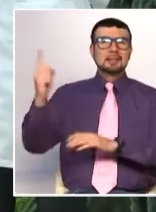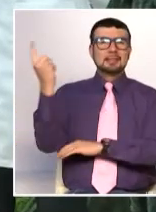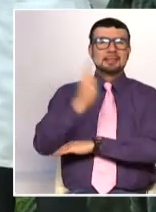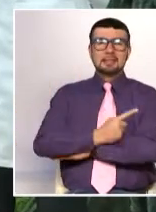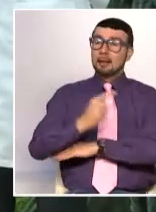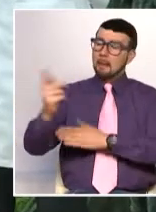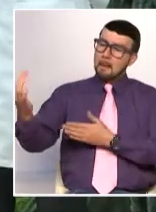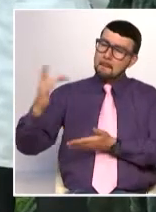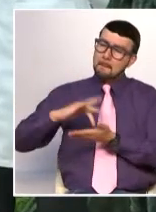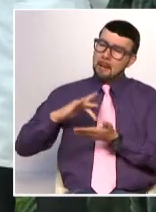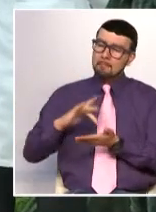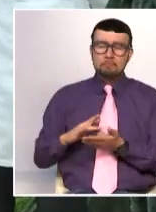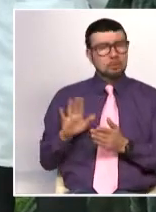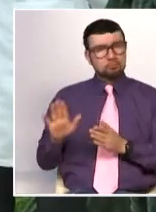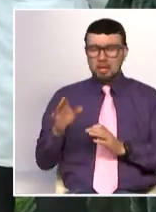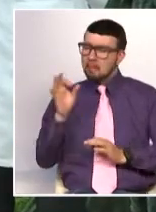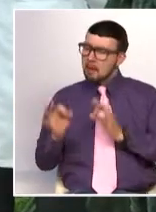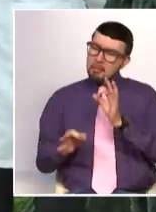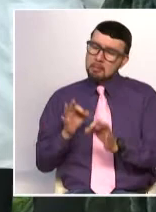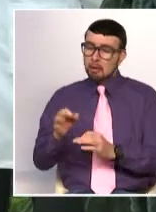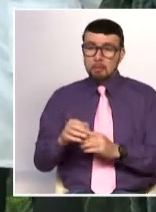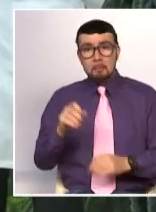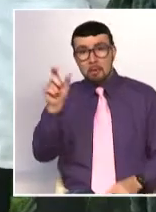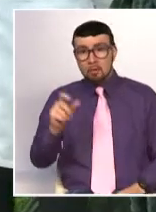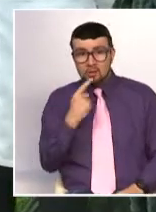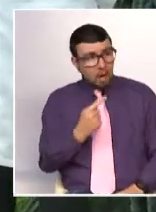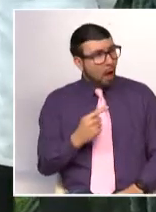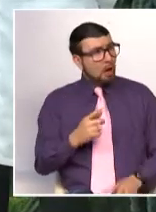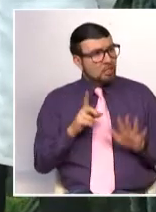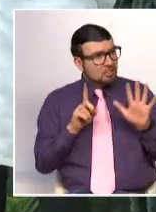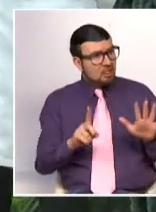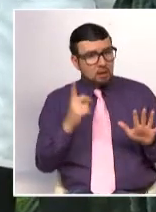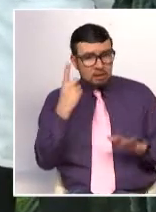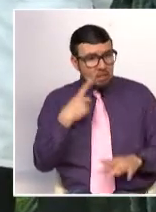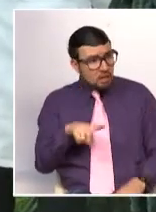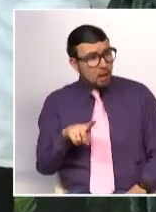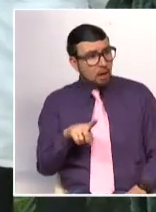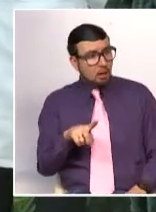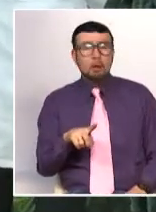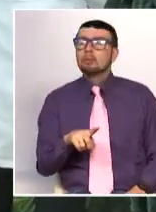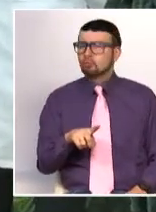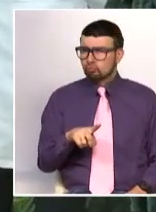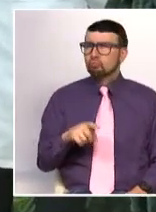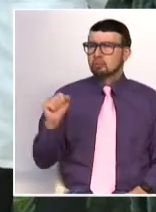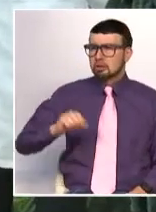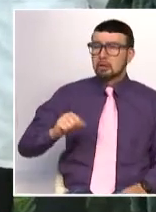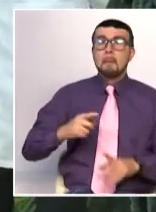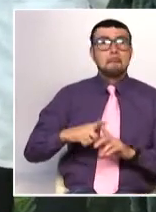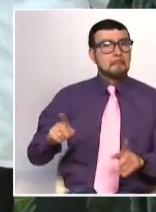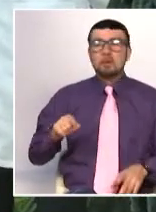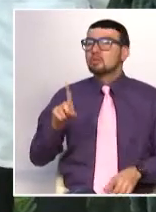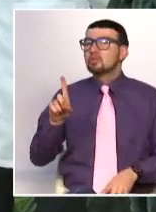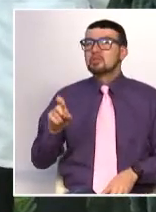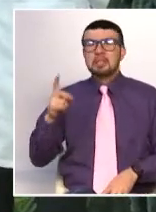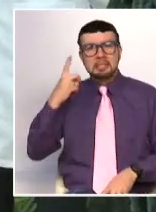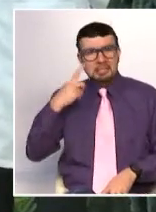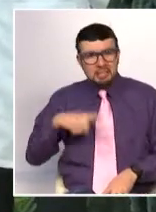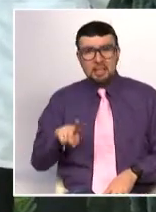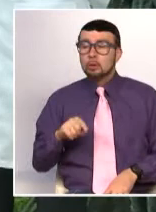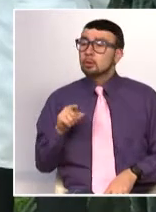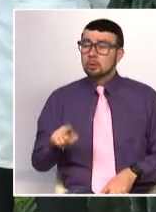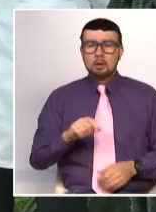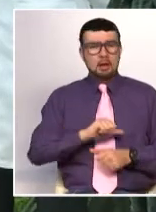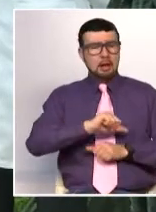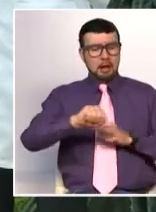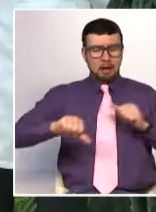seis días la entidad seis días pues que son seis días para el resto de la vida donde ustedes pueden hacer un cambio